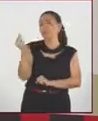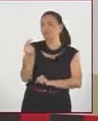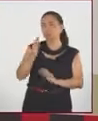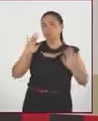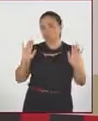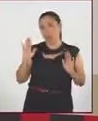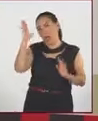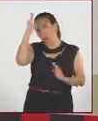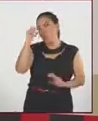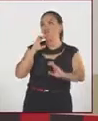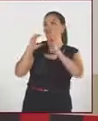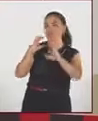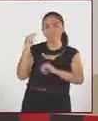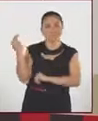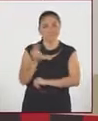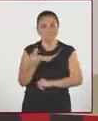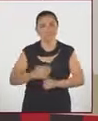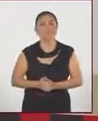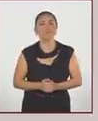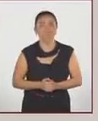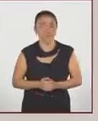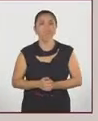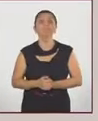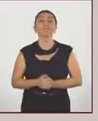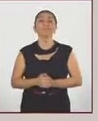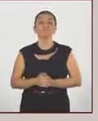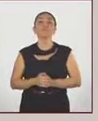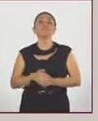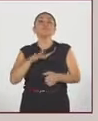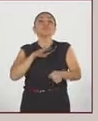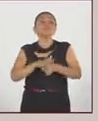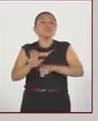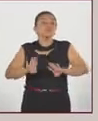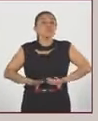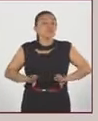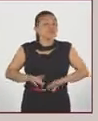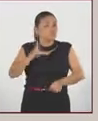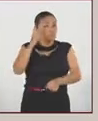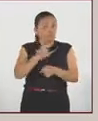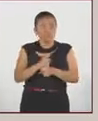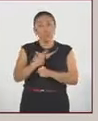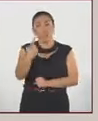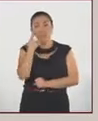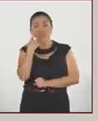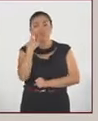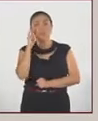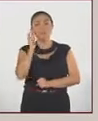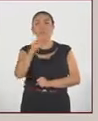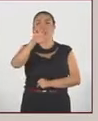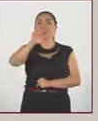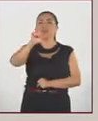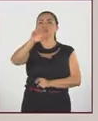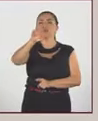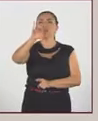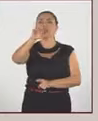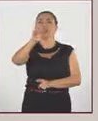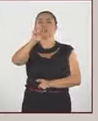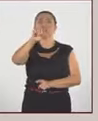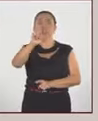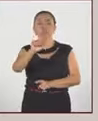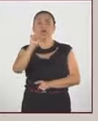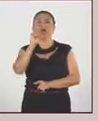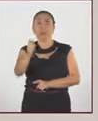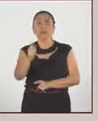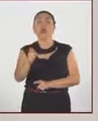médico. Aquí hay algunas condiciones ortopédicas comunes. La escoliosis, que es una deformidad en S de